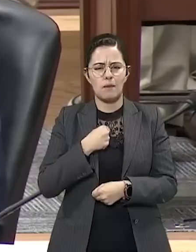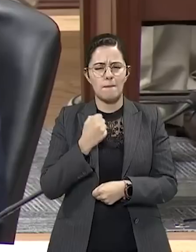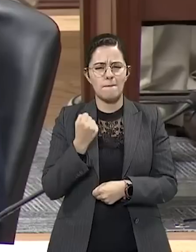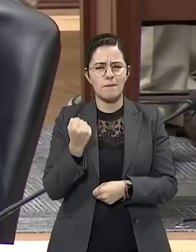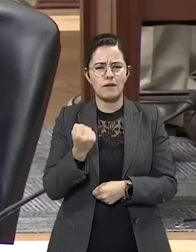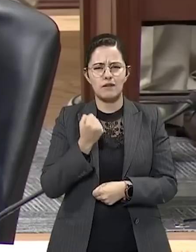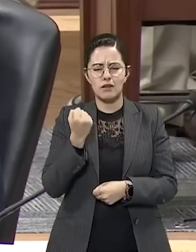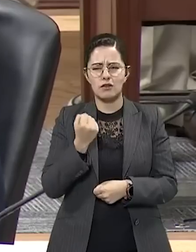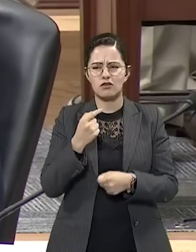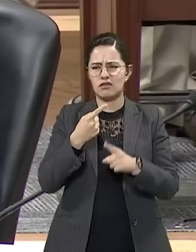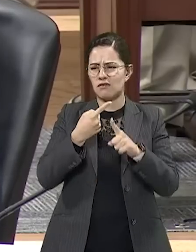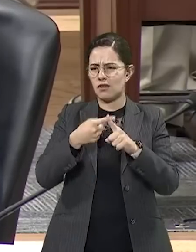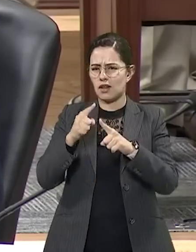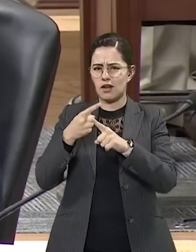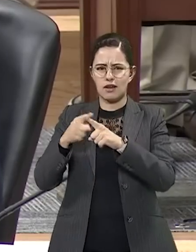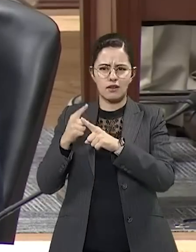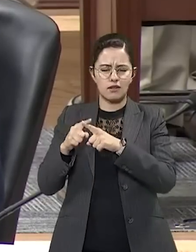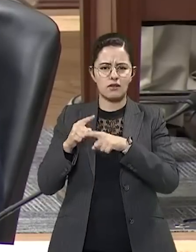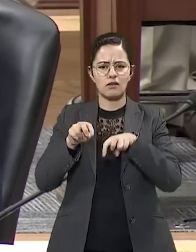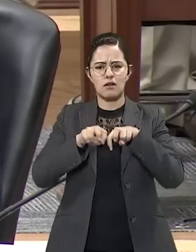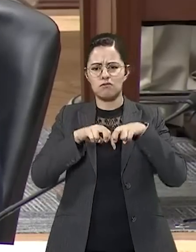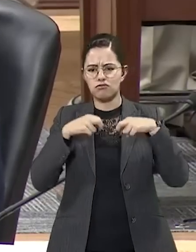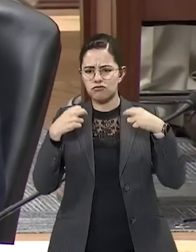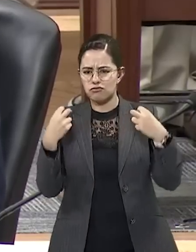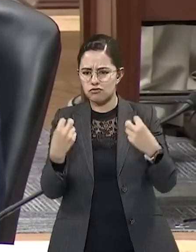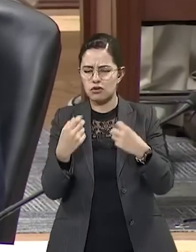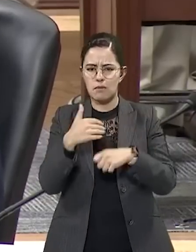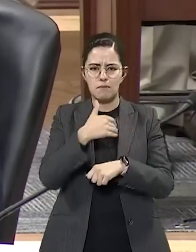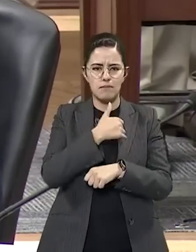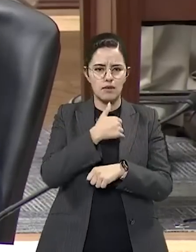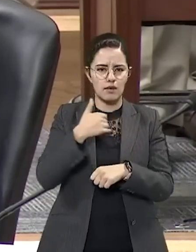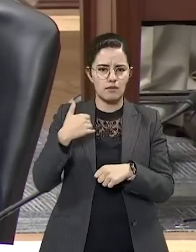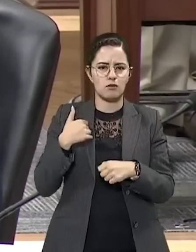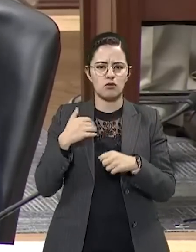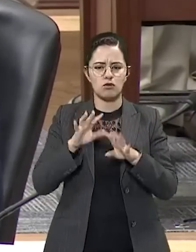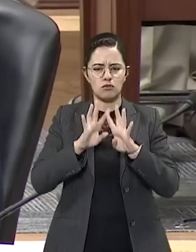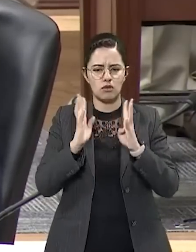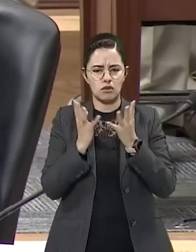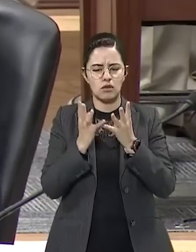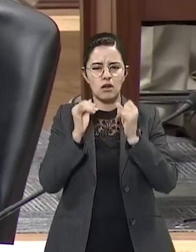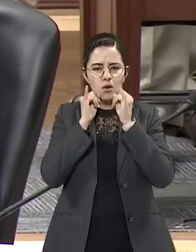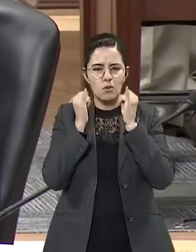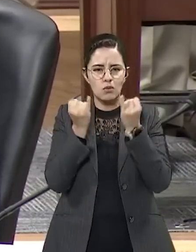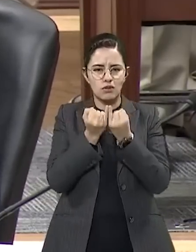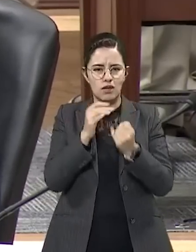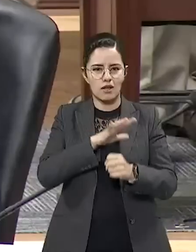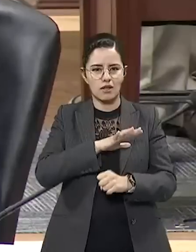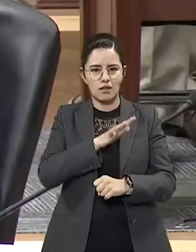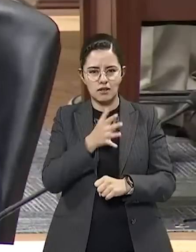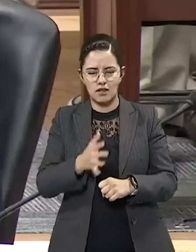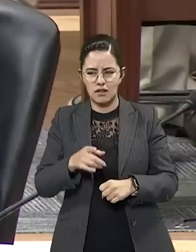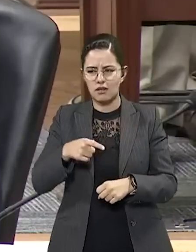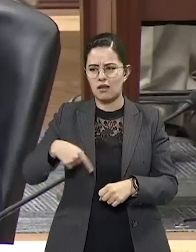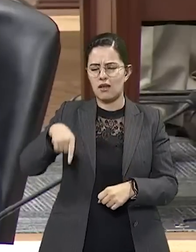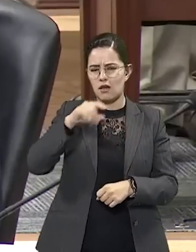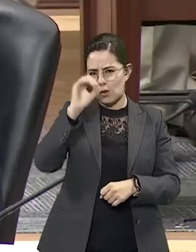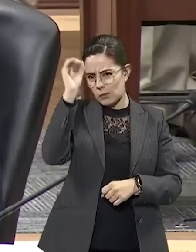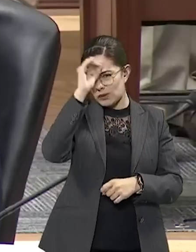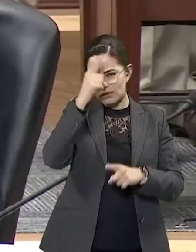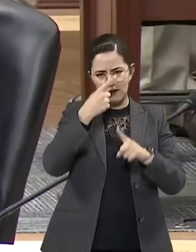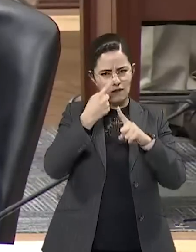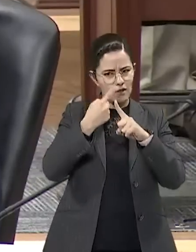múltiples del Consejo general y de la junta general ejecutiva composiciones plurales y profesionales